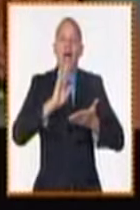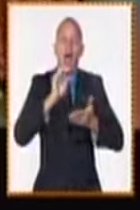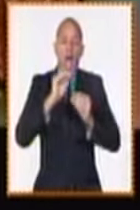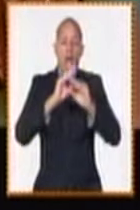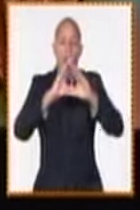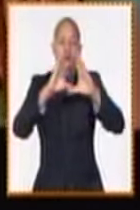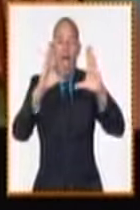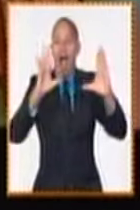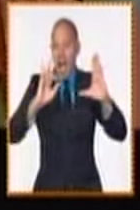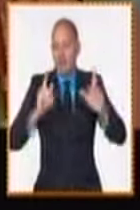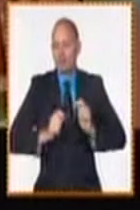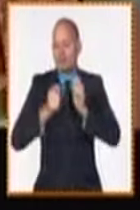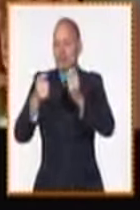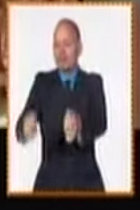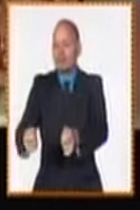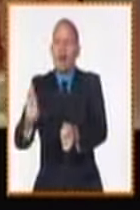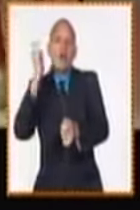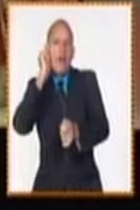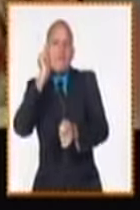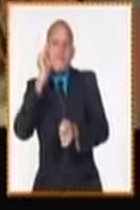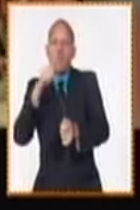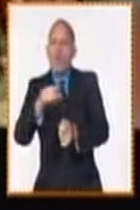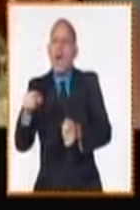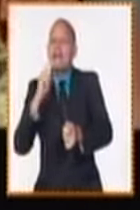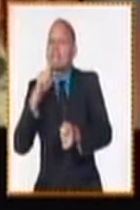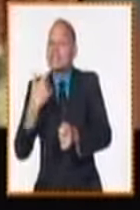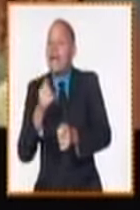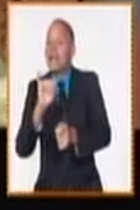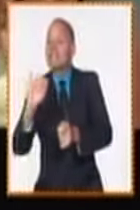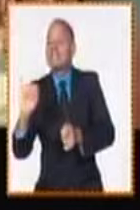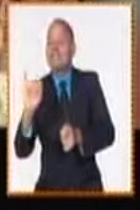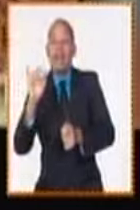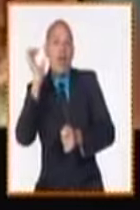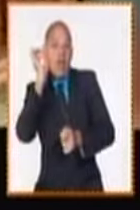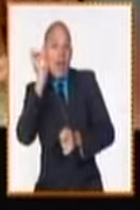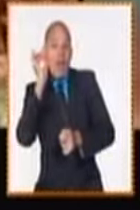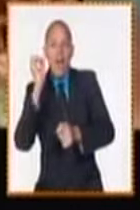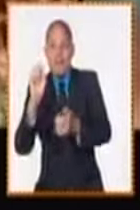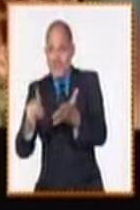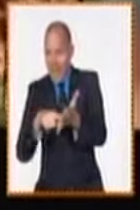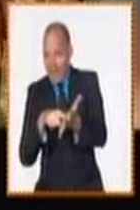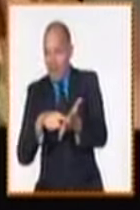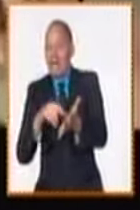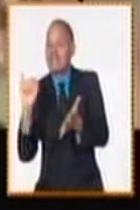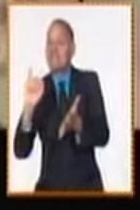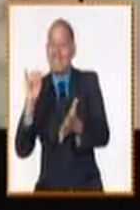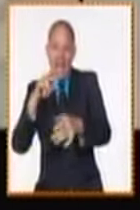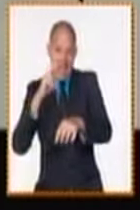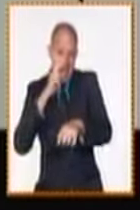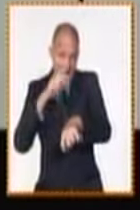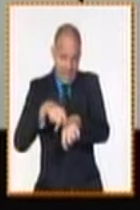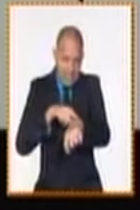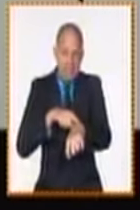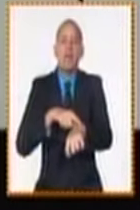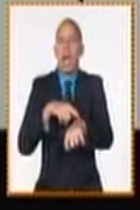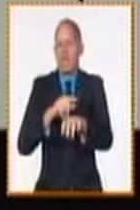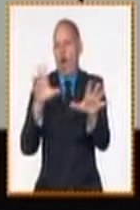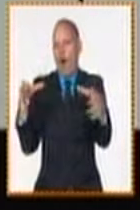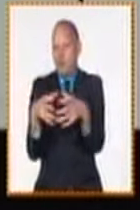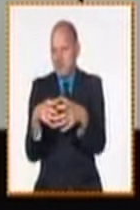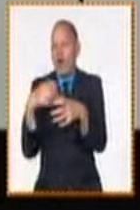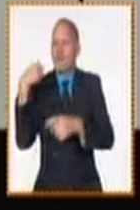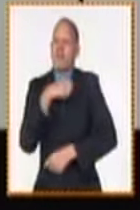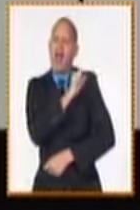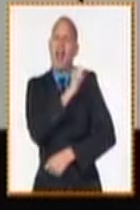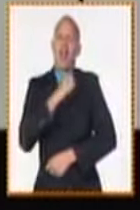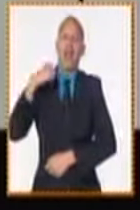la Bayamesa. La misma se convirtió más tarde en himno nacional de Cuba y la fecha en que fuera entonada públicamente por vez primera devino Día